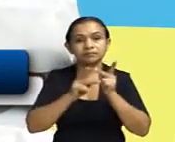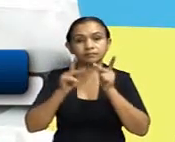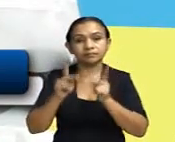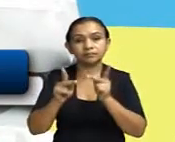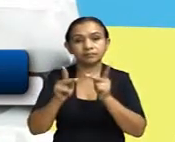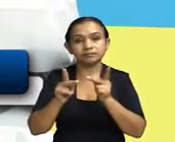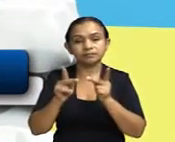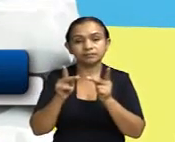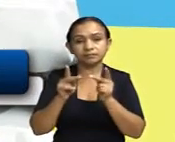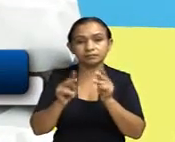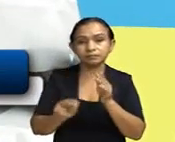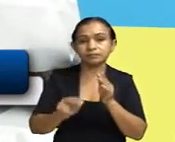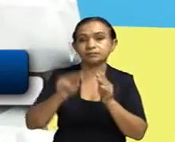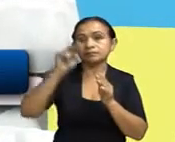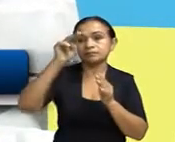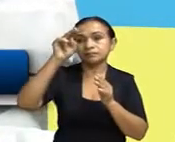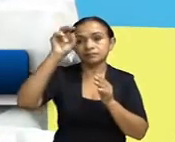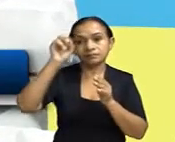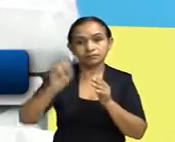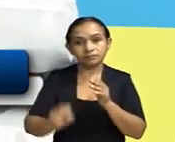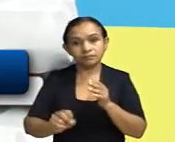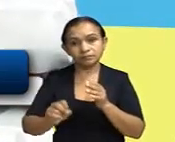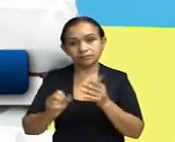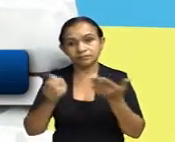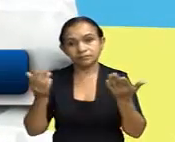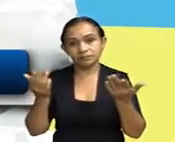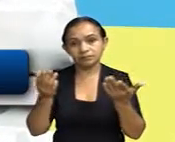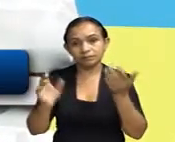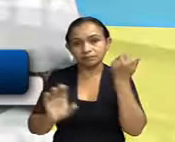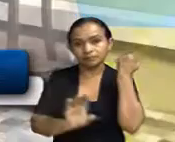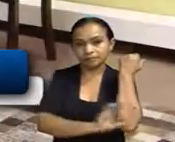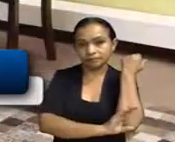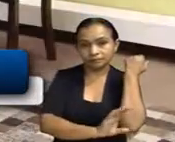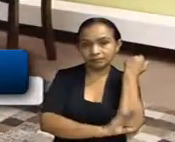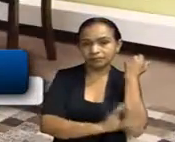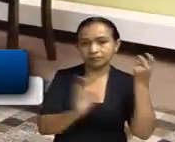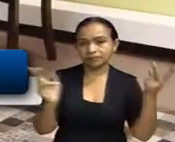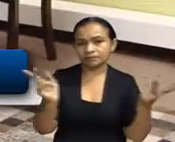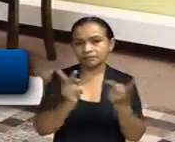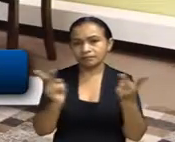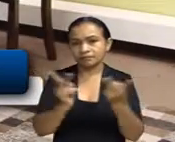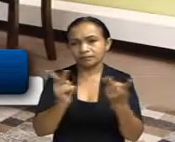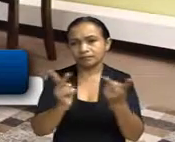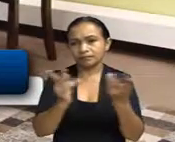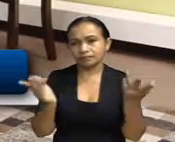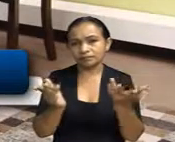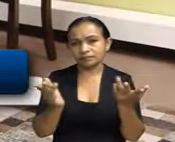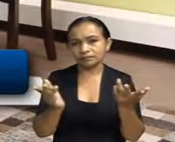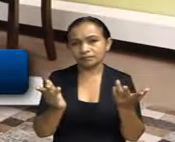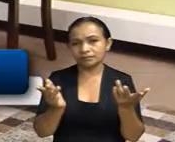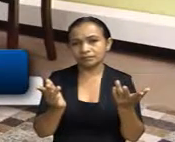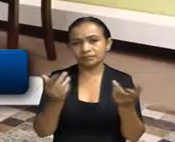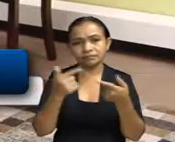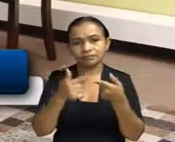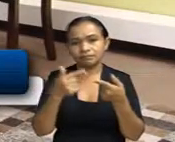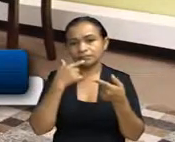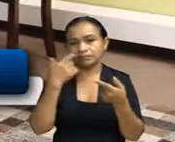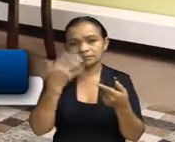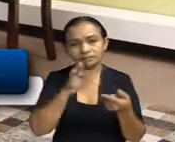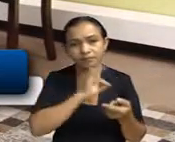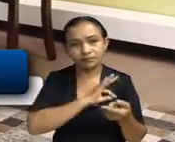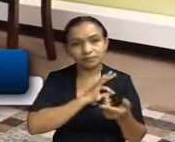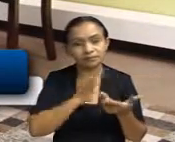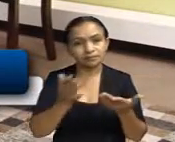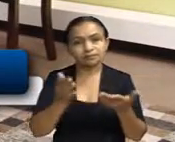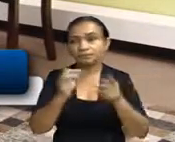del polo norte, polo sur, sí, que por ejemplo que vive en Canadá, cerca en las Pampas Argentinas, en Chile, sí, que